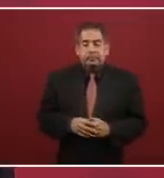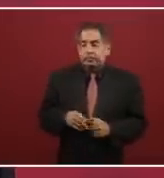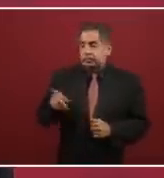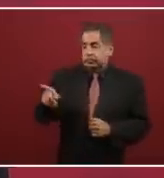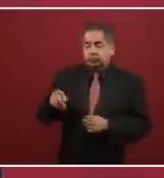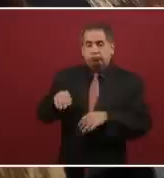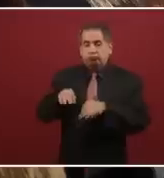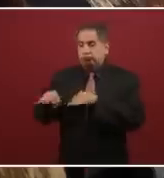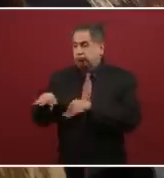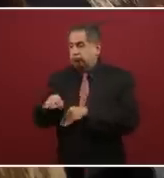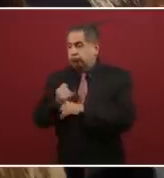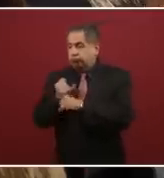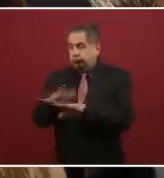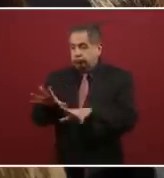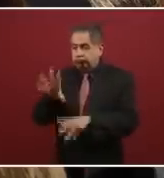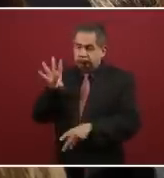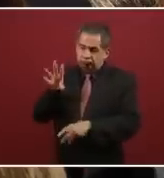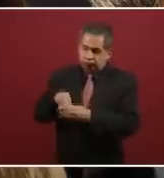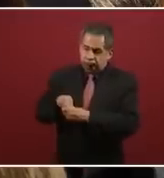información